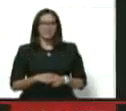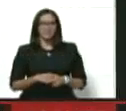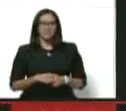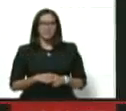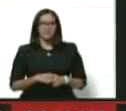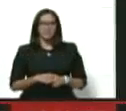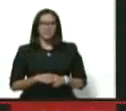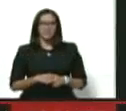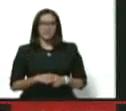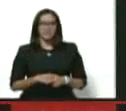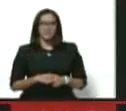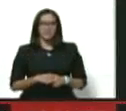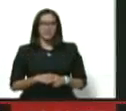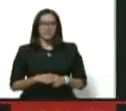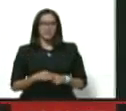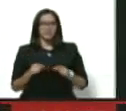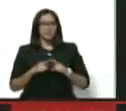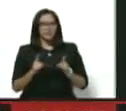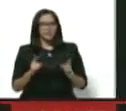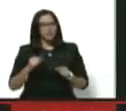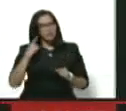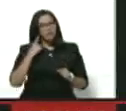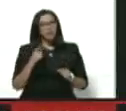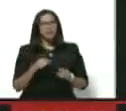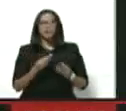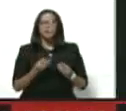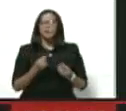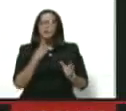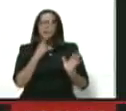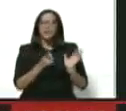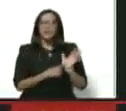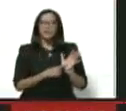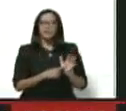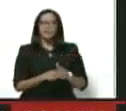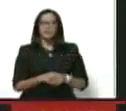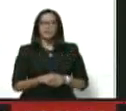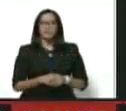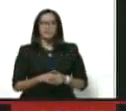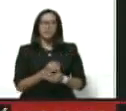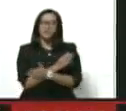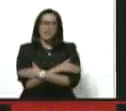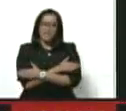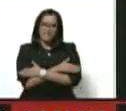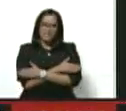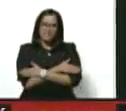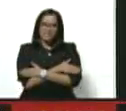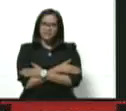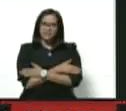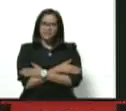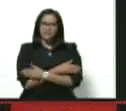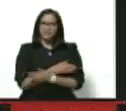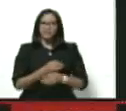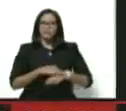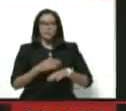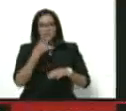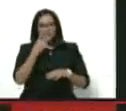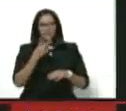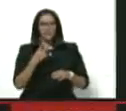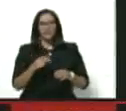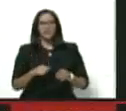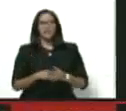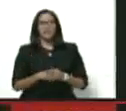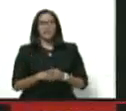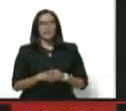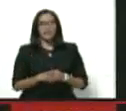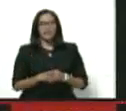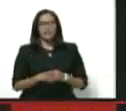que el concepto es muy completo. Te felicito porque veo que está Marlene, que está